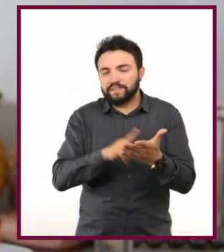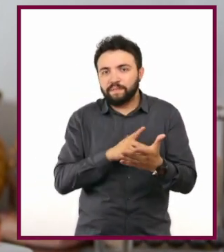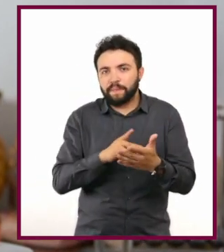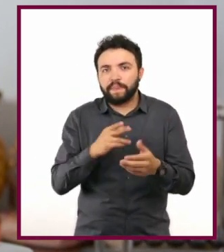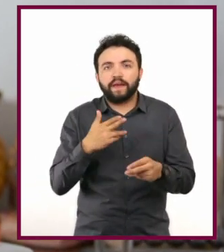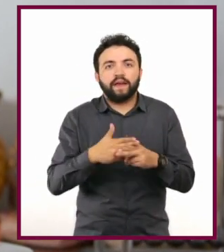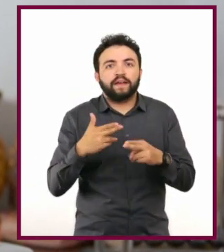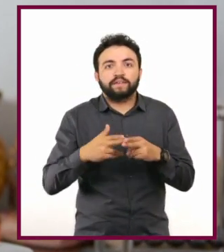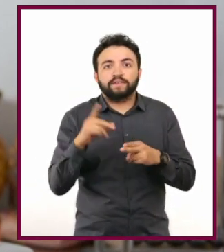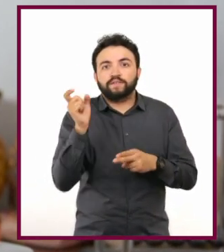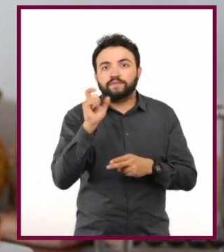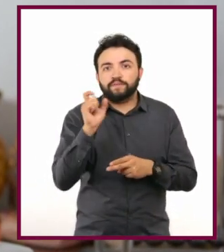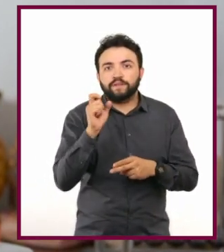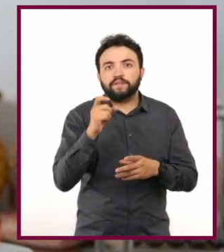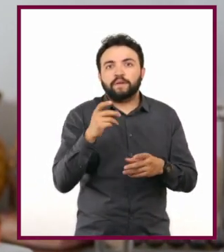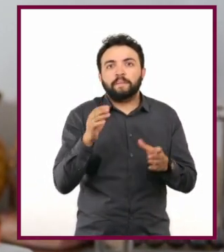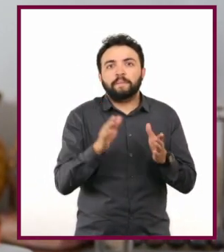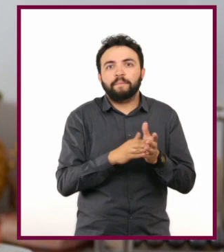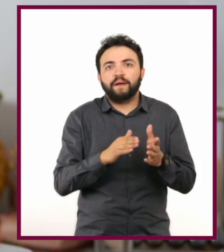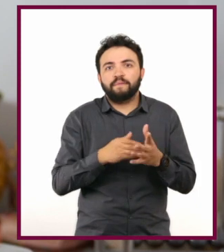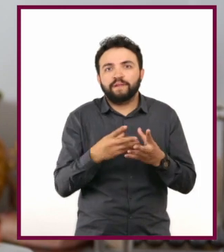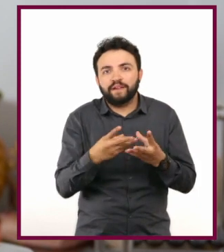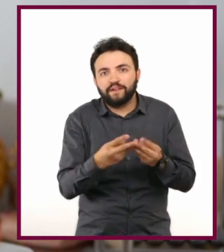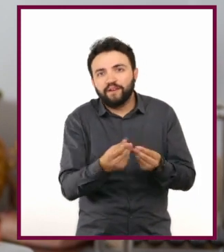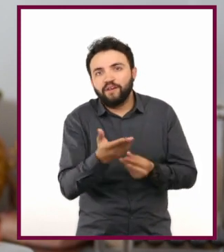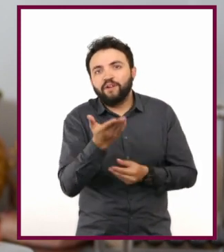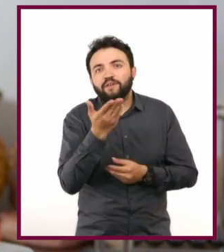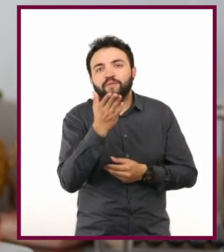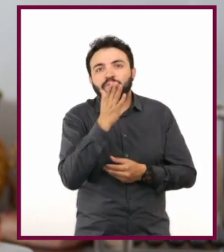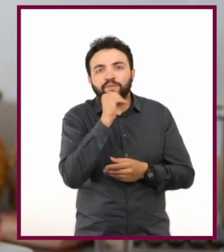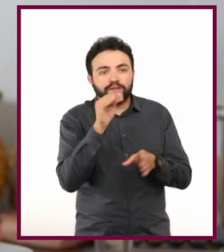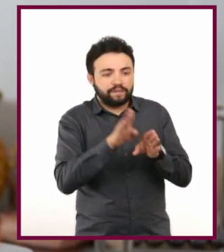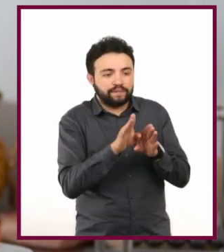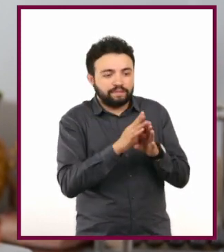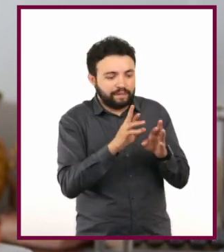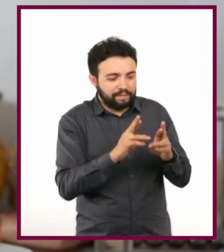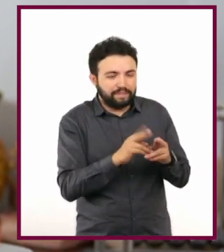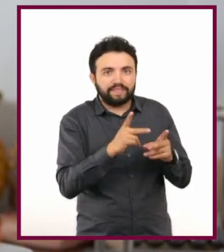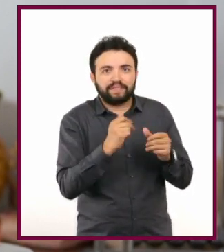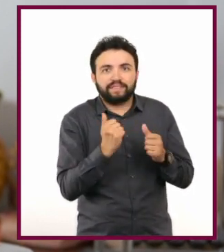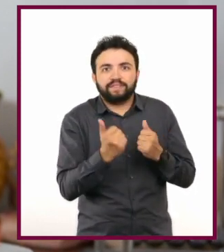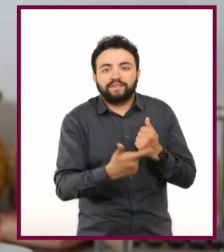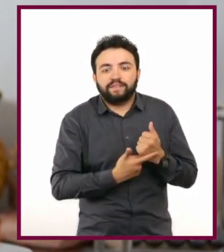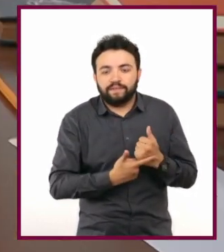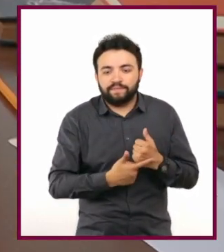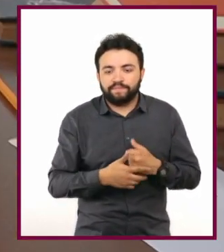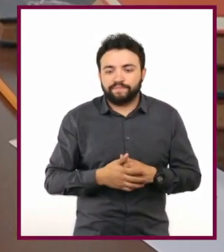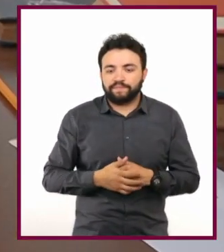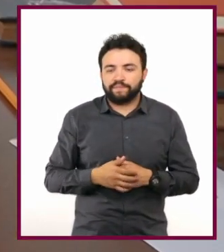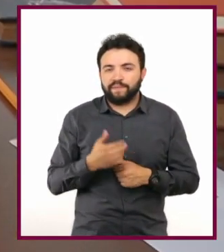sí muchas, hasta que el papel se desgastaba y ya no las podías desdoblar por temor a que se rompiera.